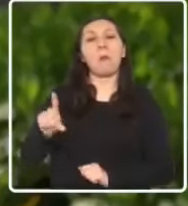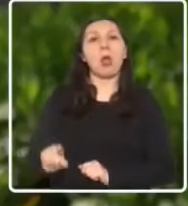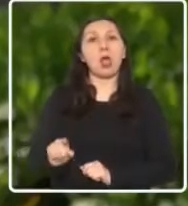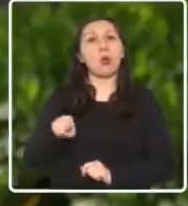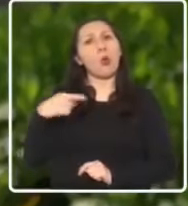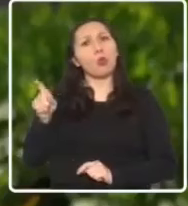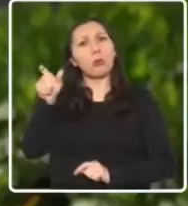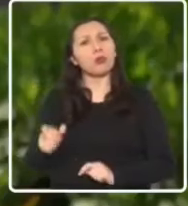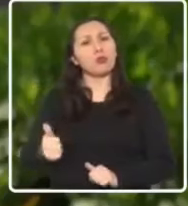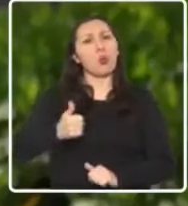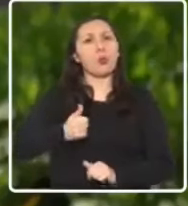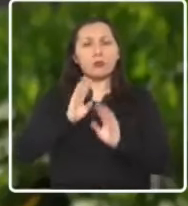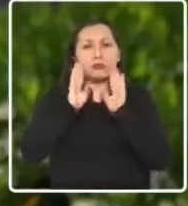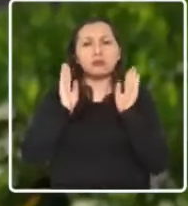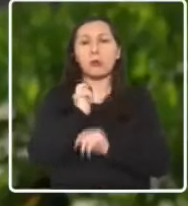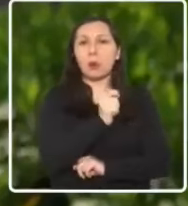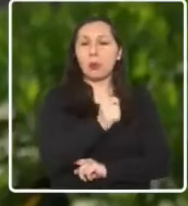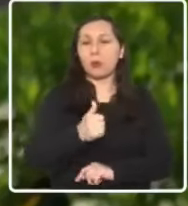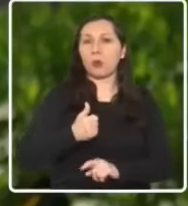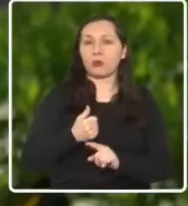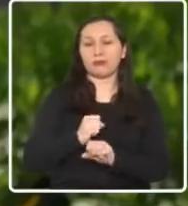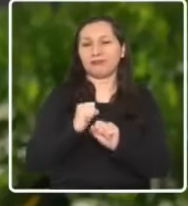es responsable y cumple con sus obligaciones.